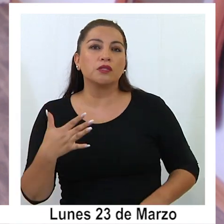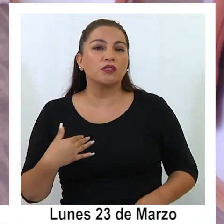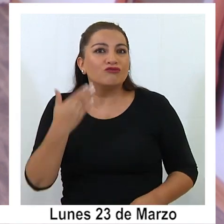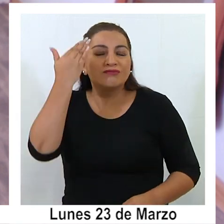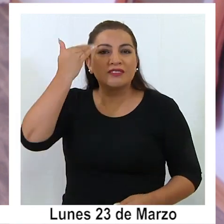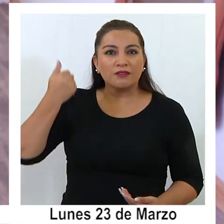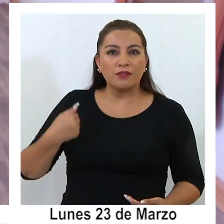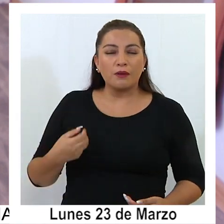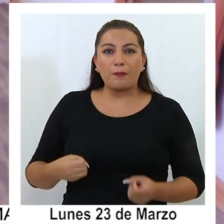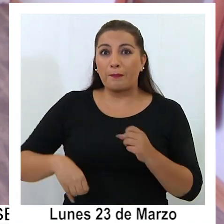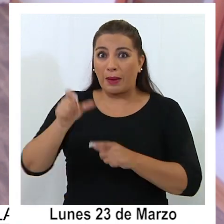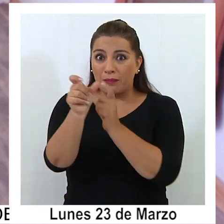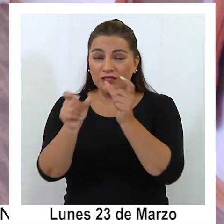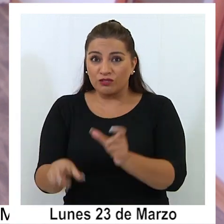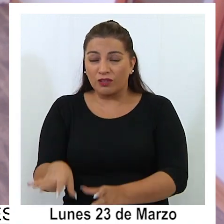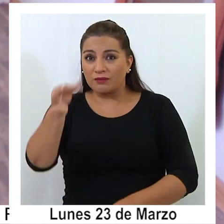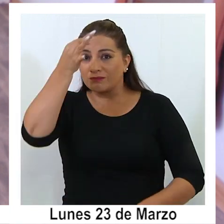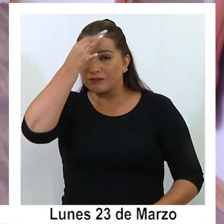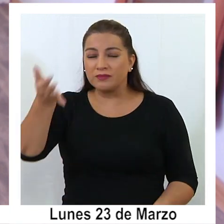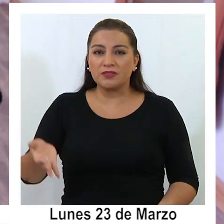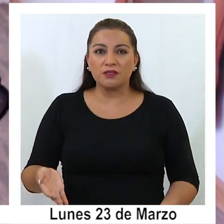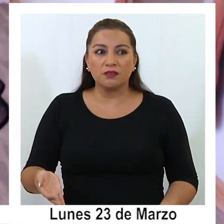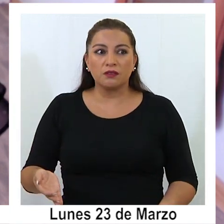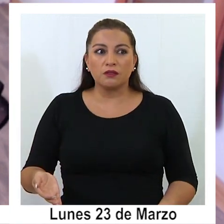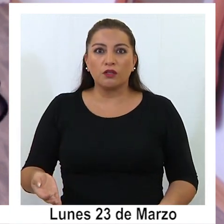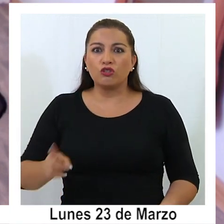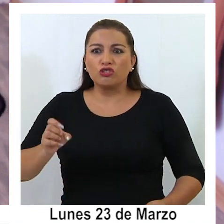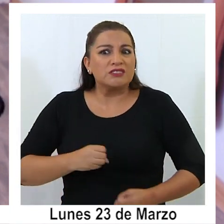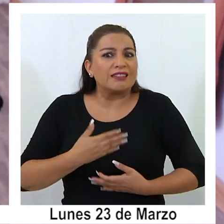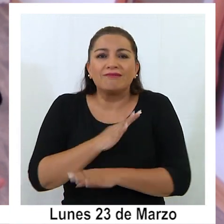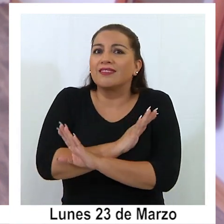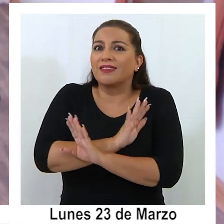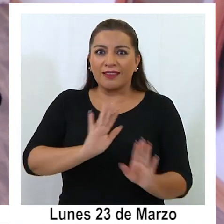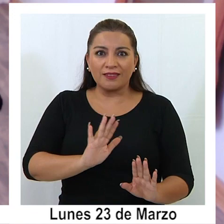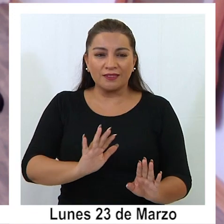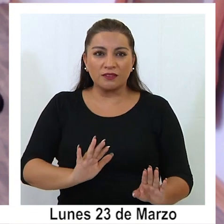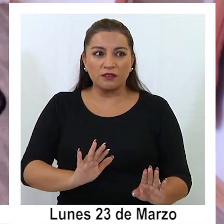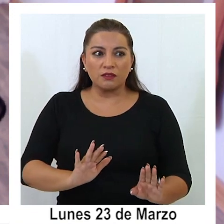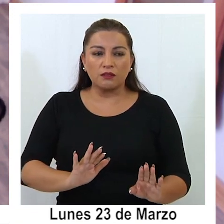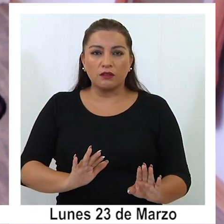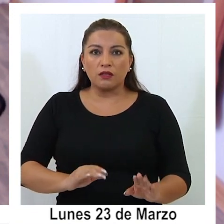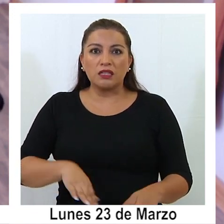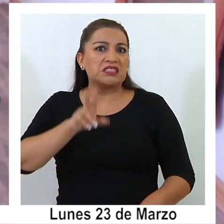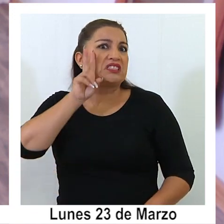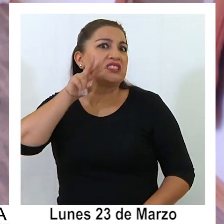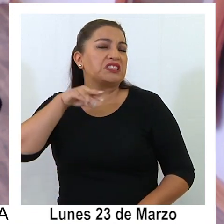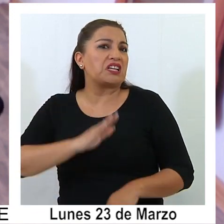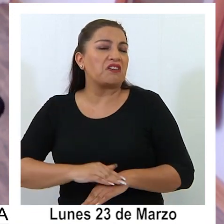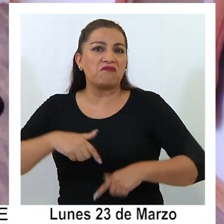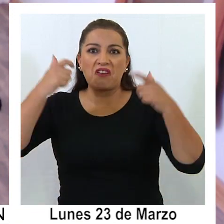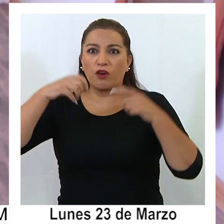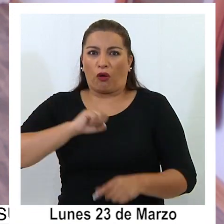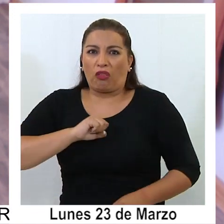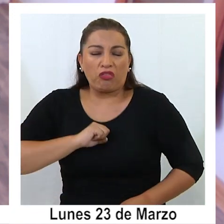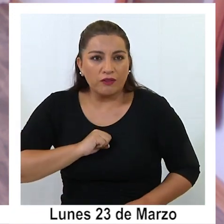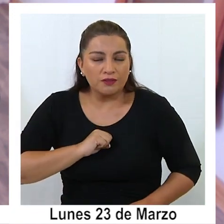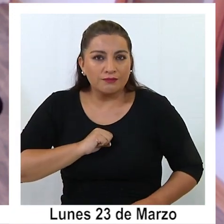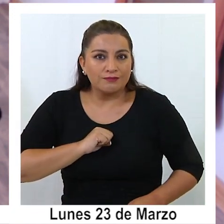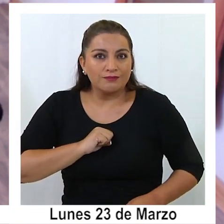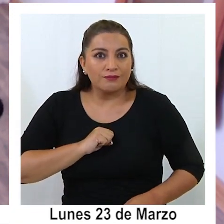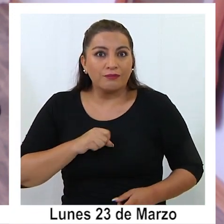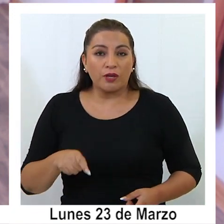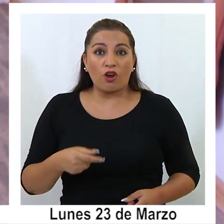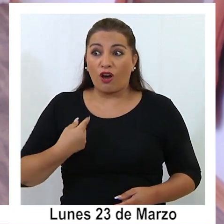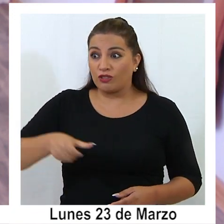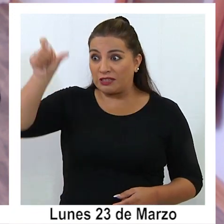consideración es que la gran mayoría de los pacientes son asintomáticos, es decir, no tienen fiebre, no tosen, pero pueden